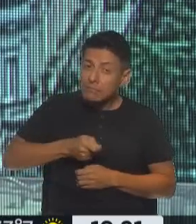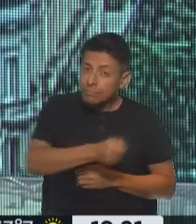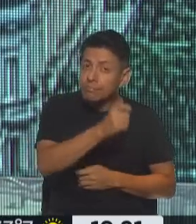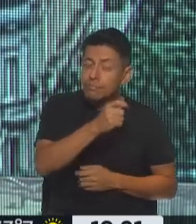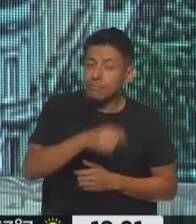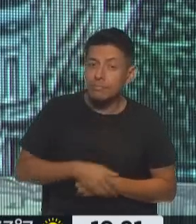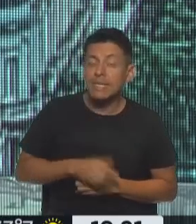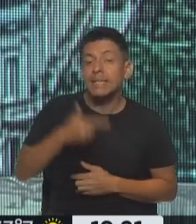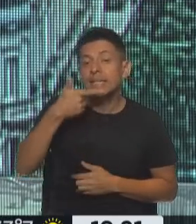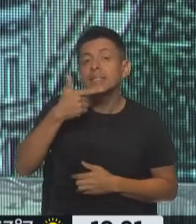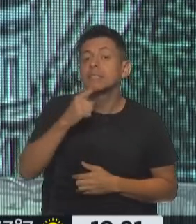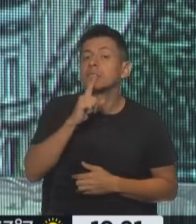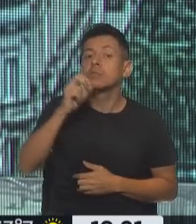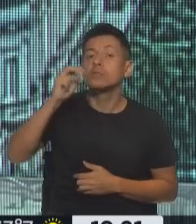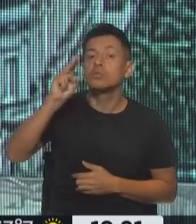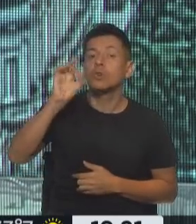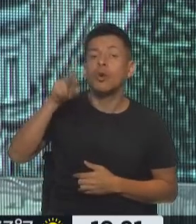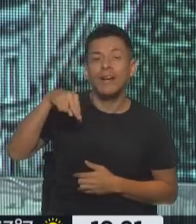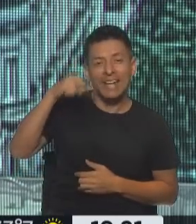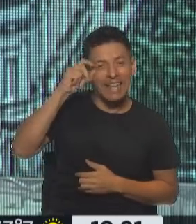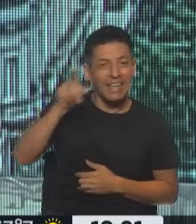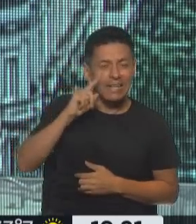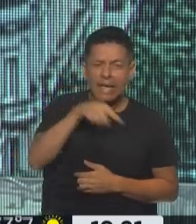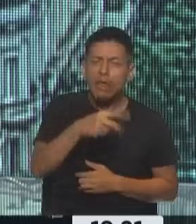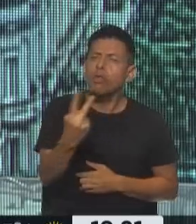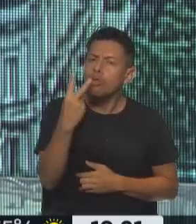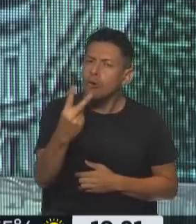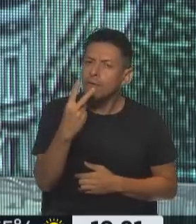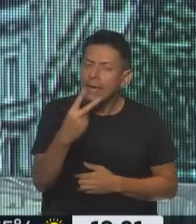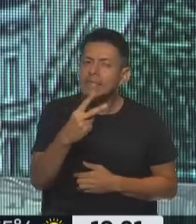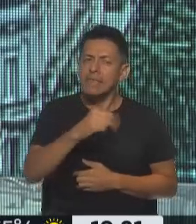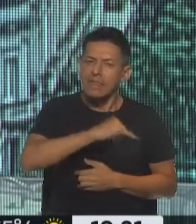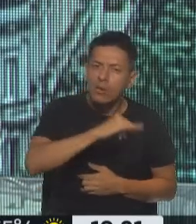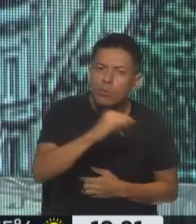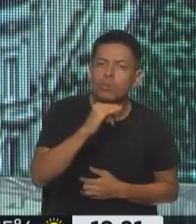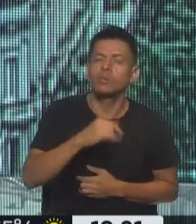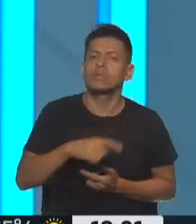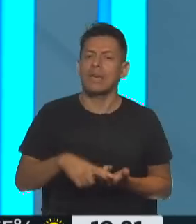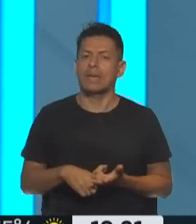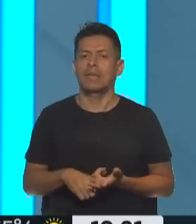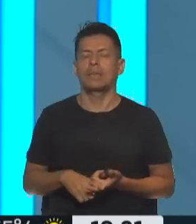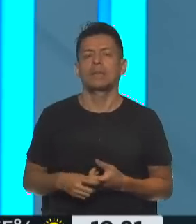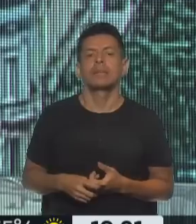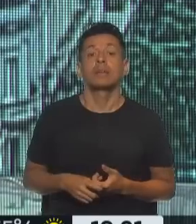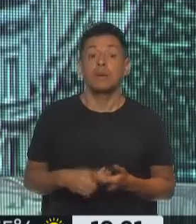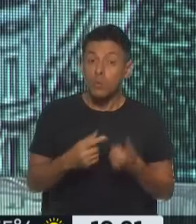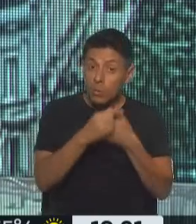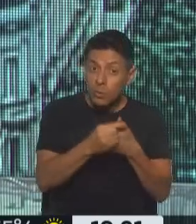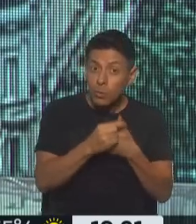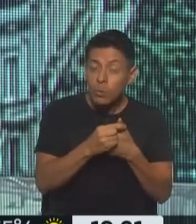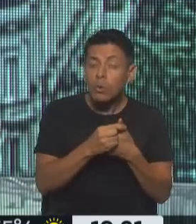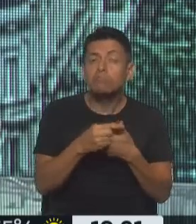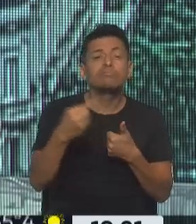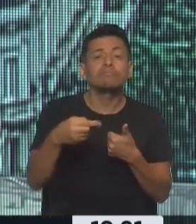de los fiscales en cuanto a honestidad. Tiene 2 procesamientos ratificados por Cámara. Uno, nada